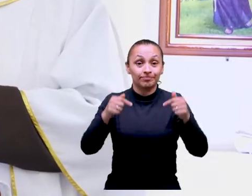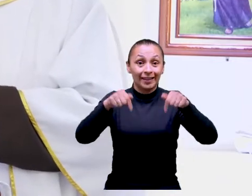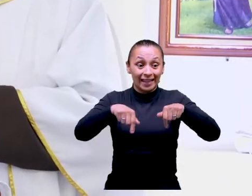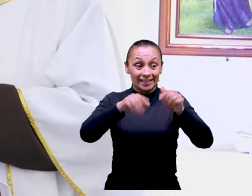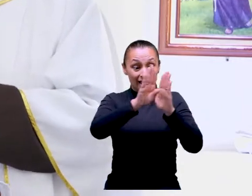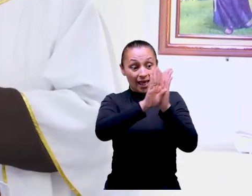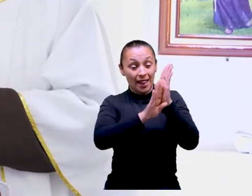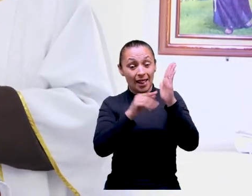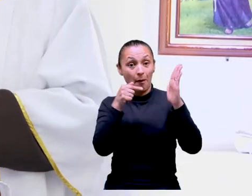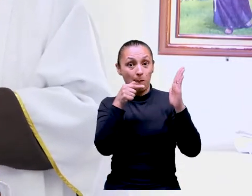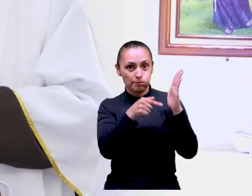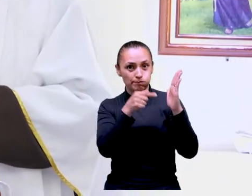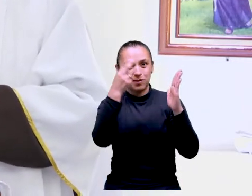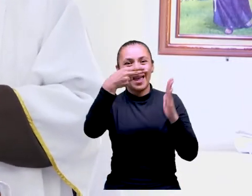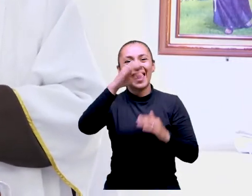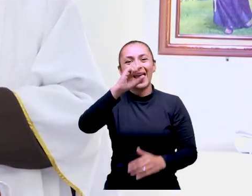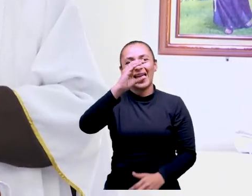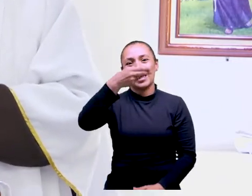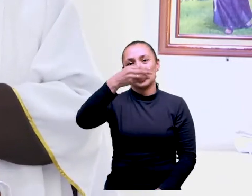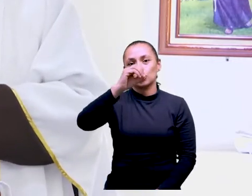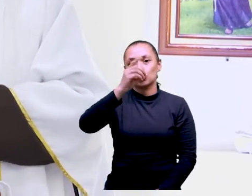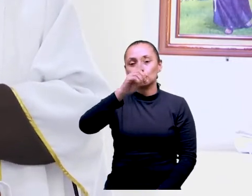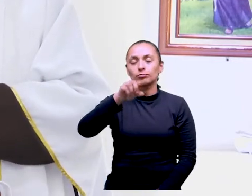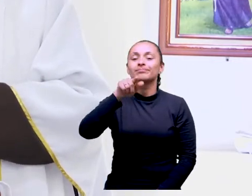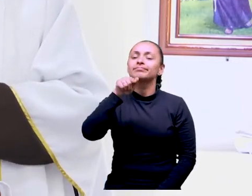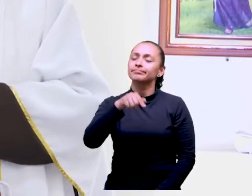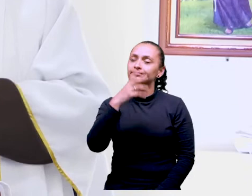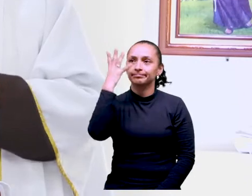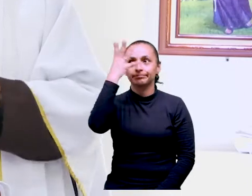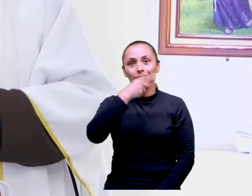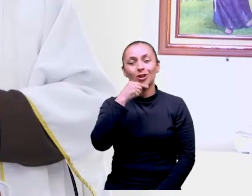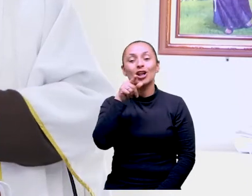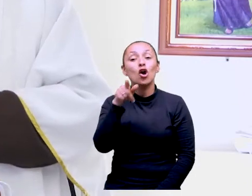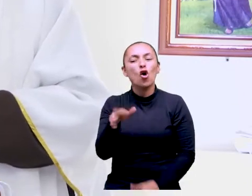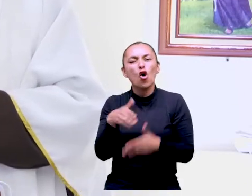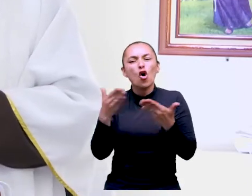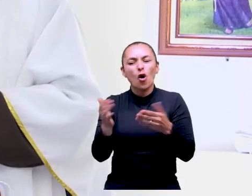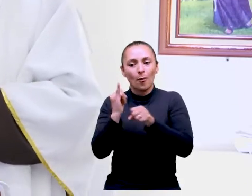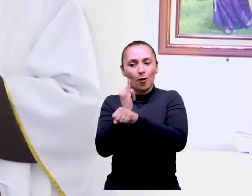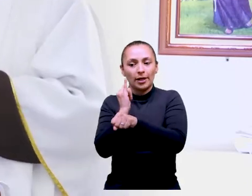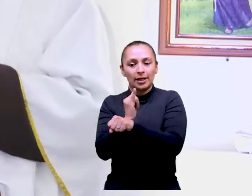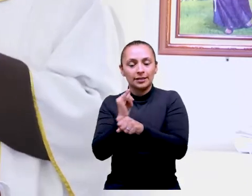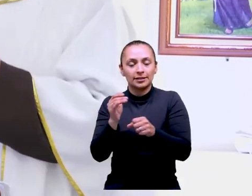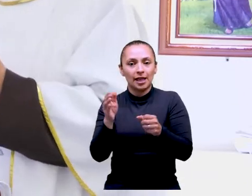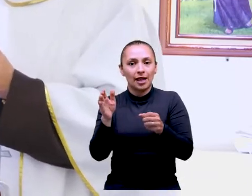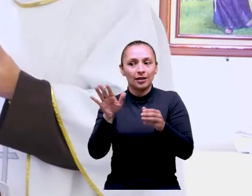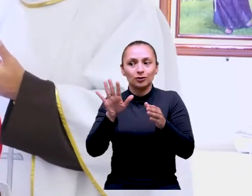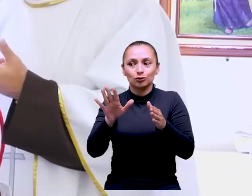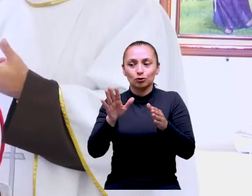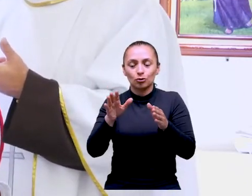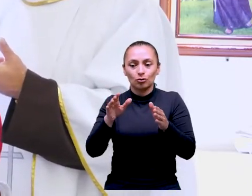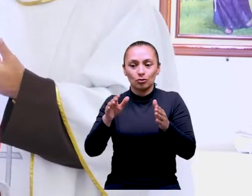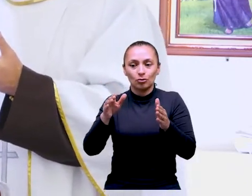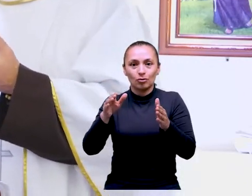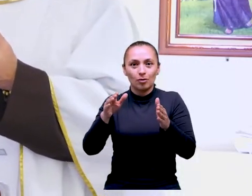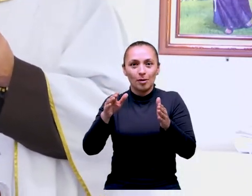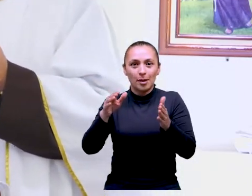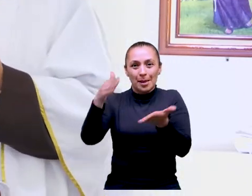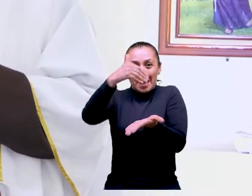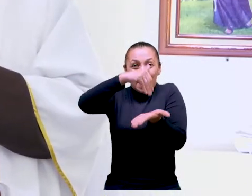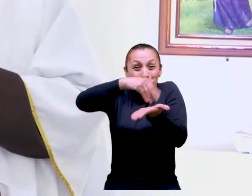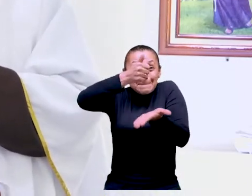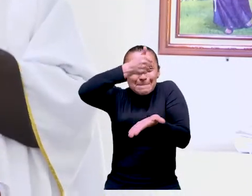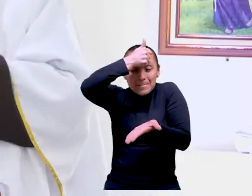y aquí está este libro de los hechos de los apóstoles nos muestra muy lindo como la iglesia va